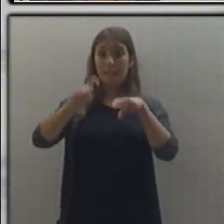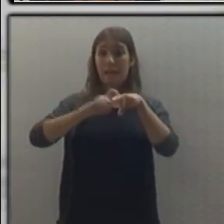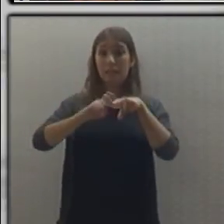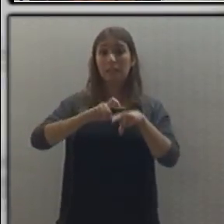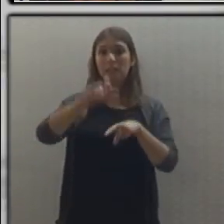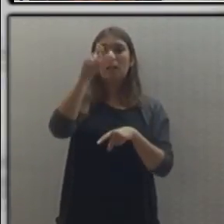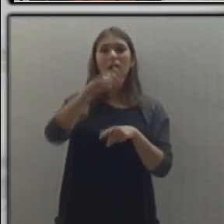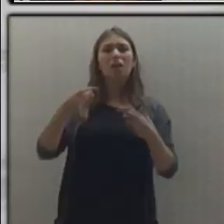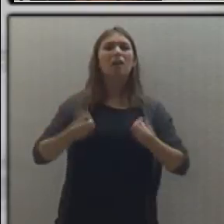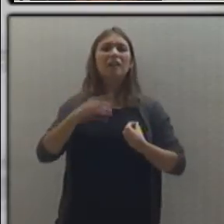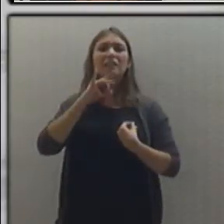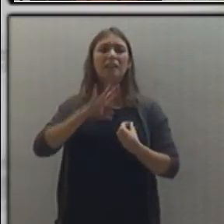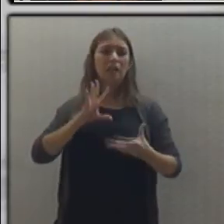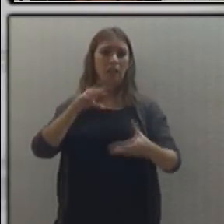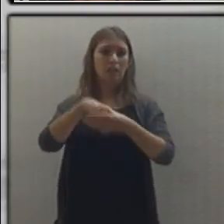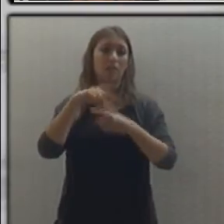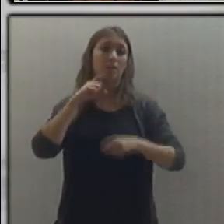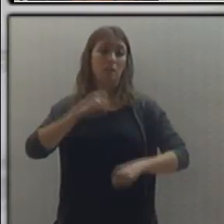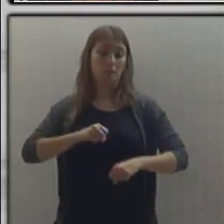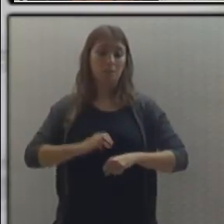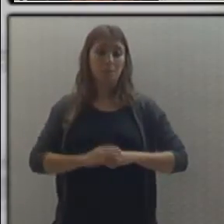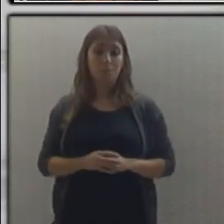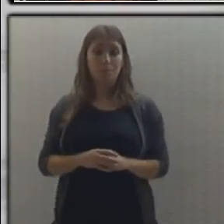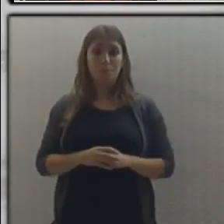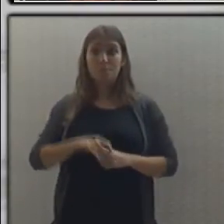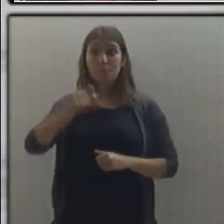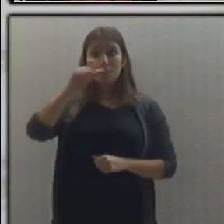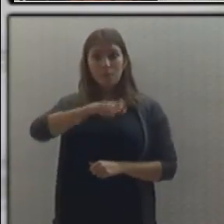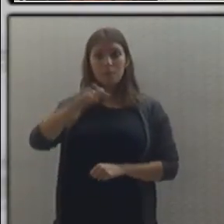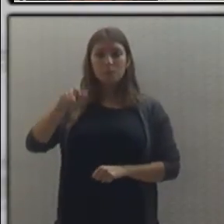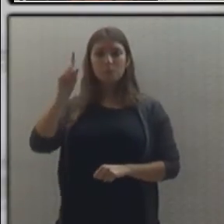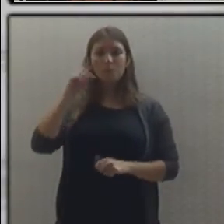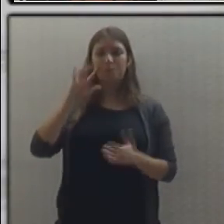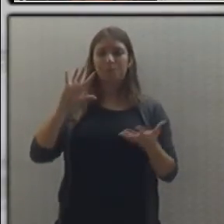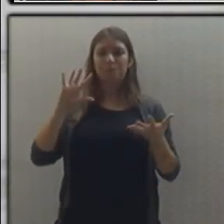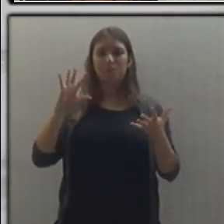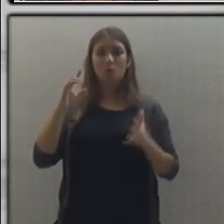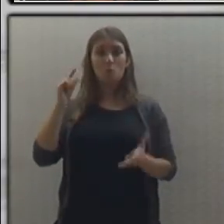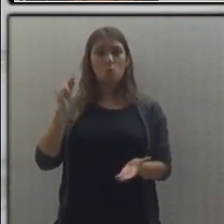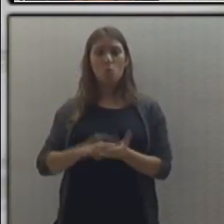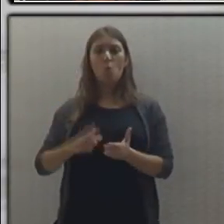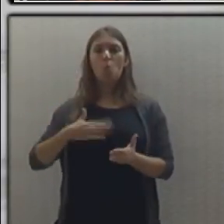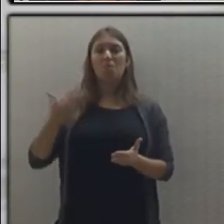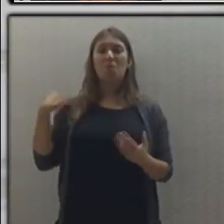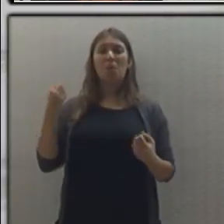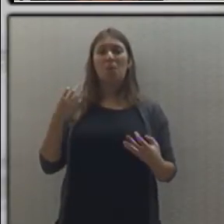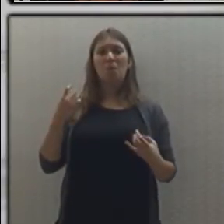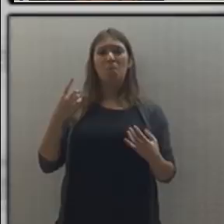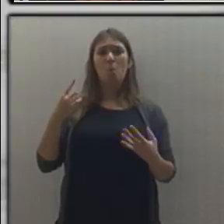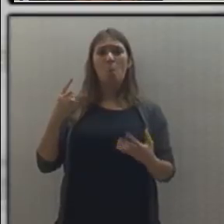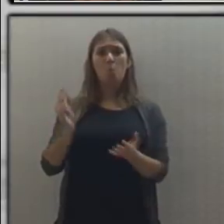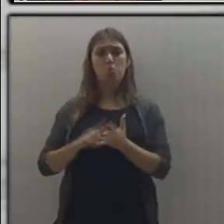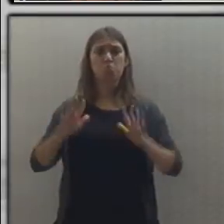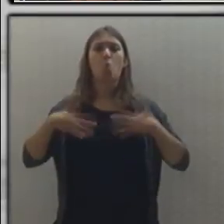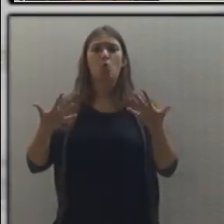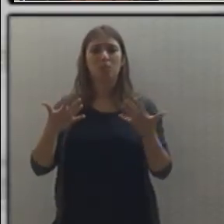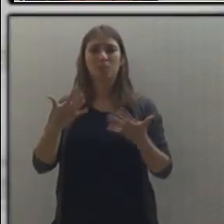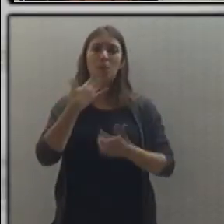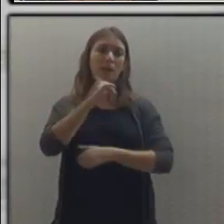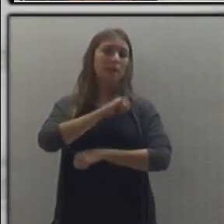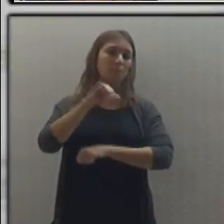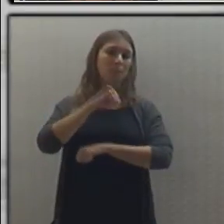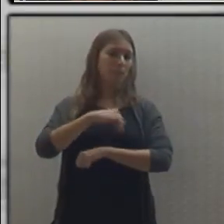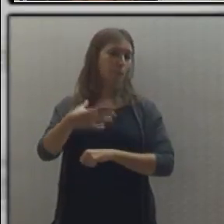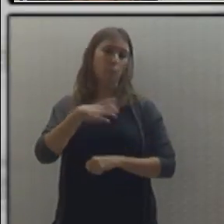esas personas. Muchas veces personas con una evolución rápida de la discapacidad, o sea, no se pueden esperar.